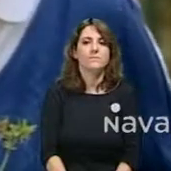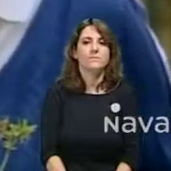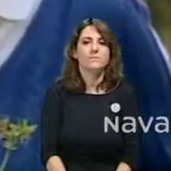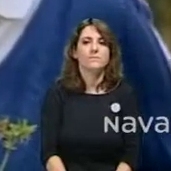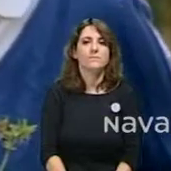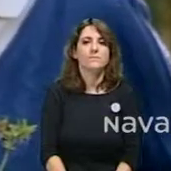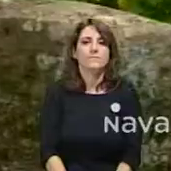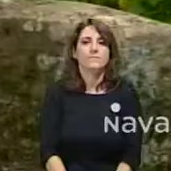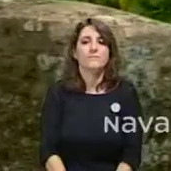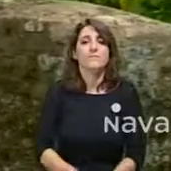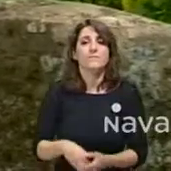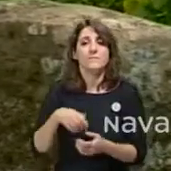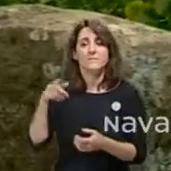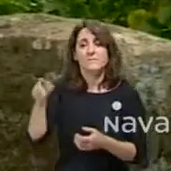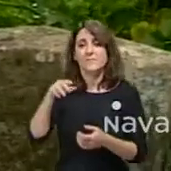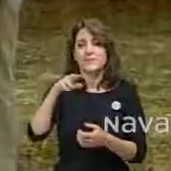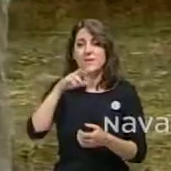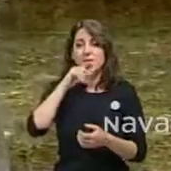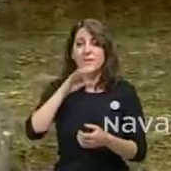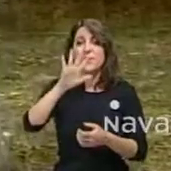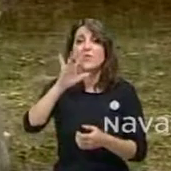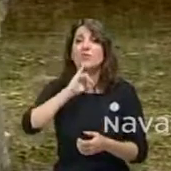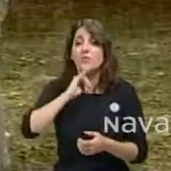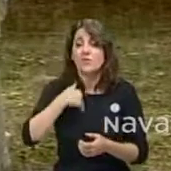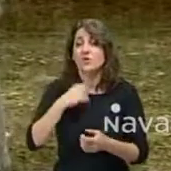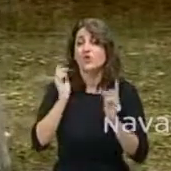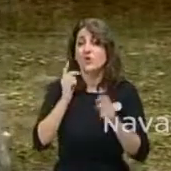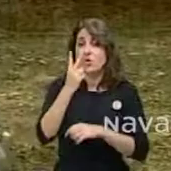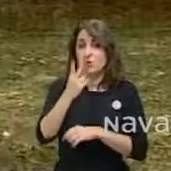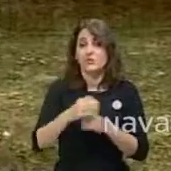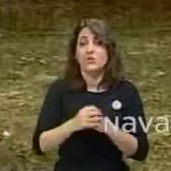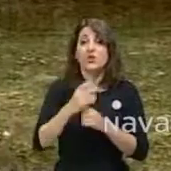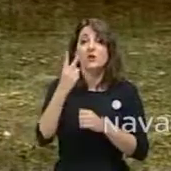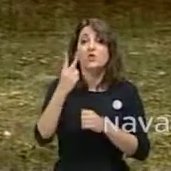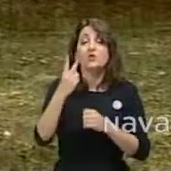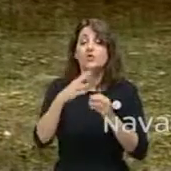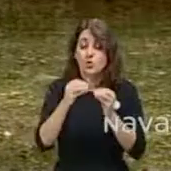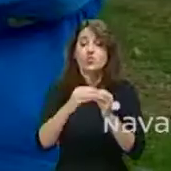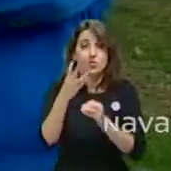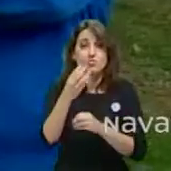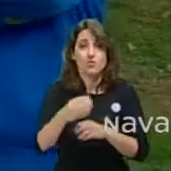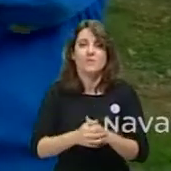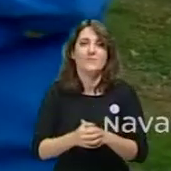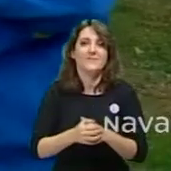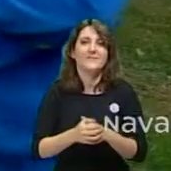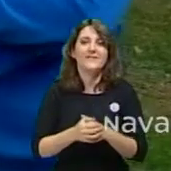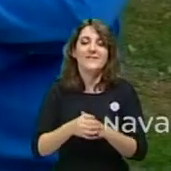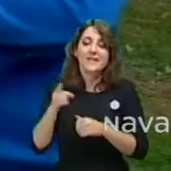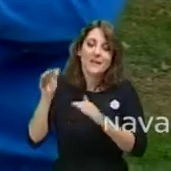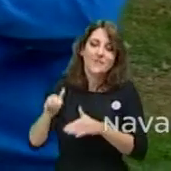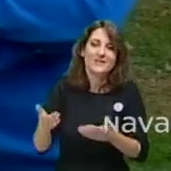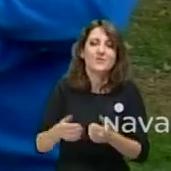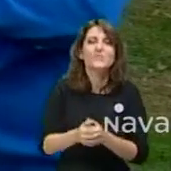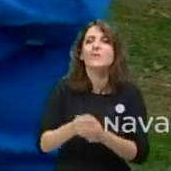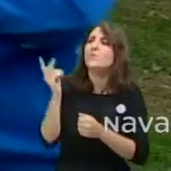Ella ha hablado 5 idiomas, yo solamente en 2, y los uso mucho, los dos. Ella menos. Sí.